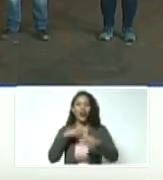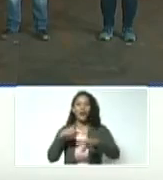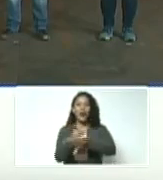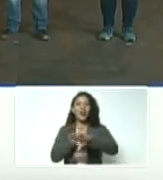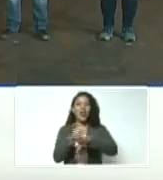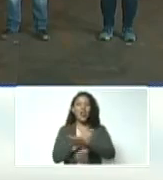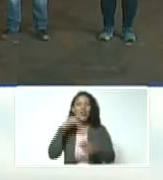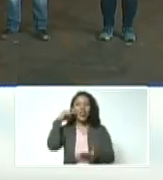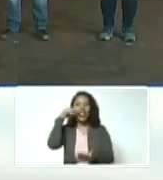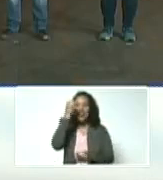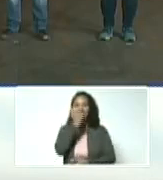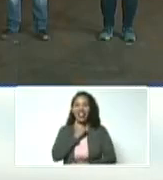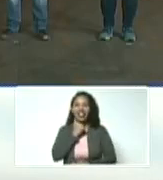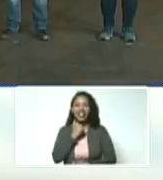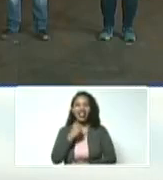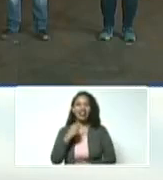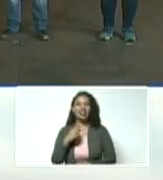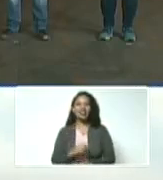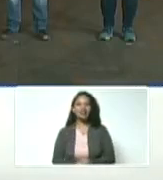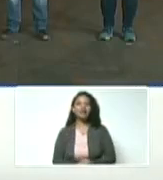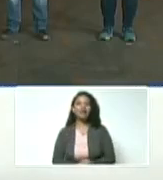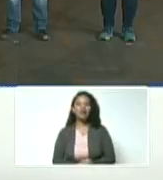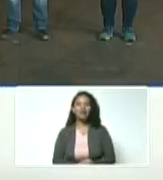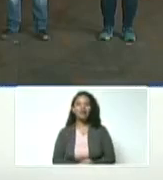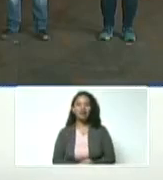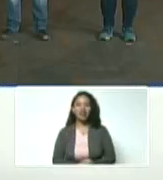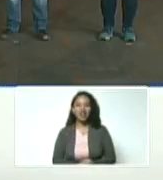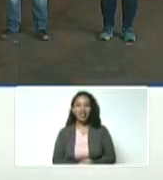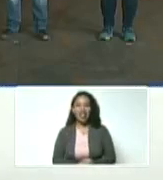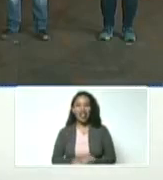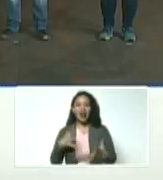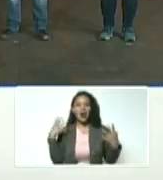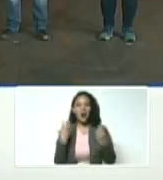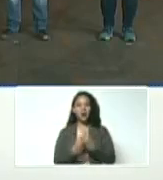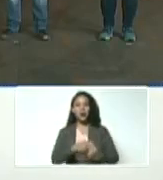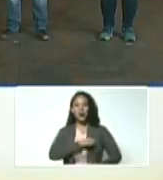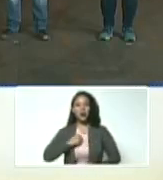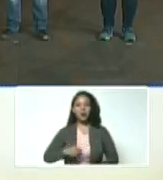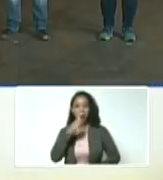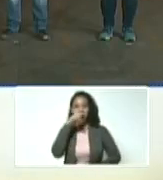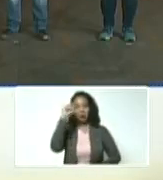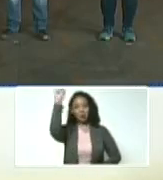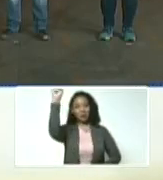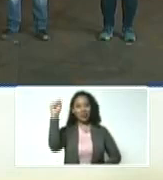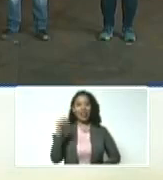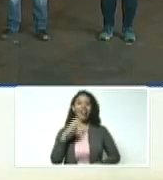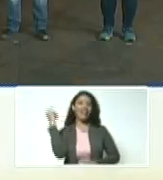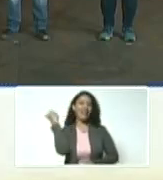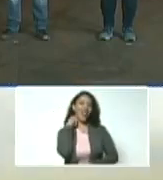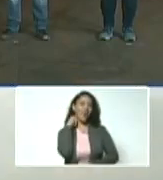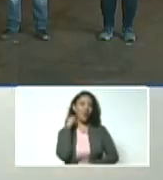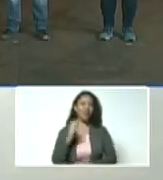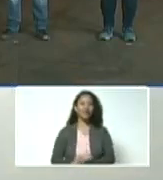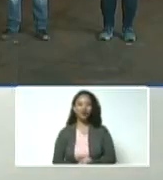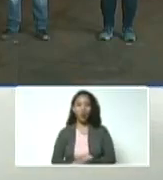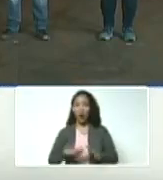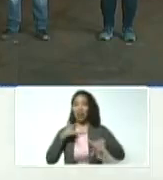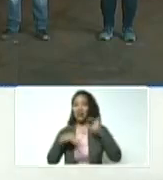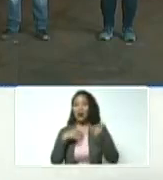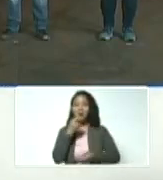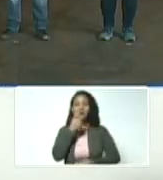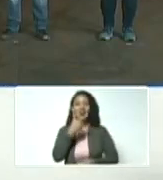el alcalde. Se juntaron Super Bigote y Drácula. ¿ah? En un acto bien bonito, en una